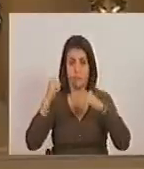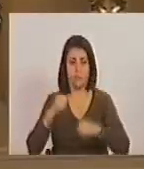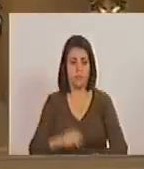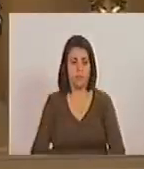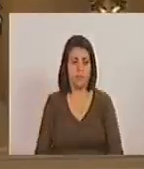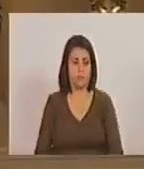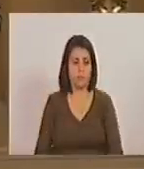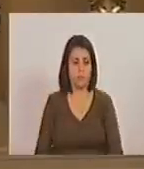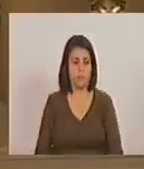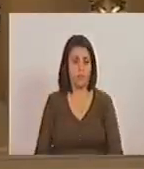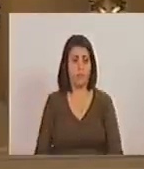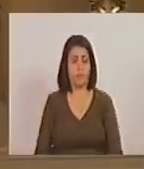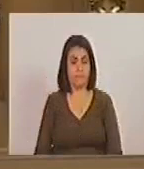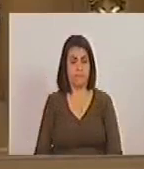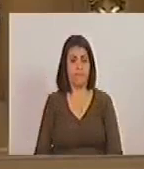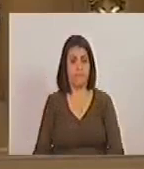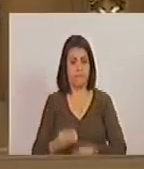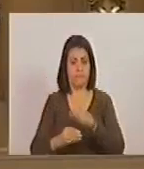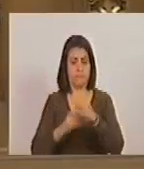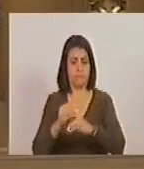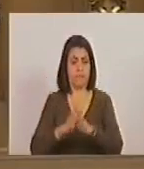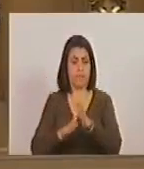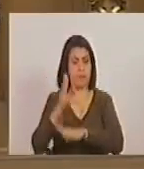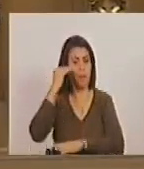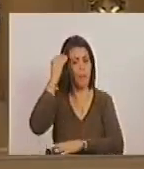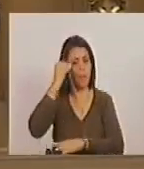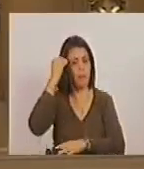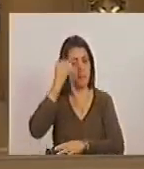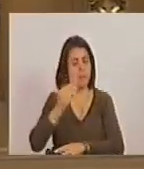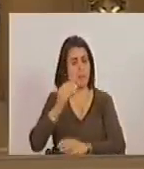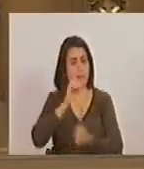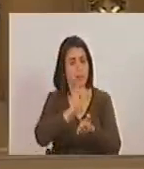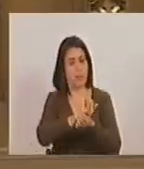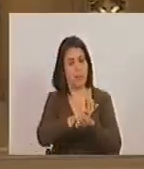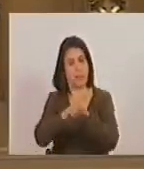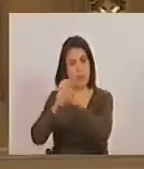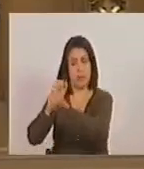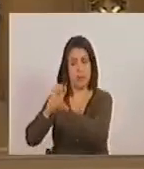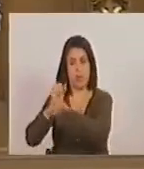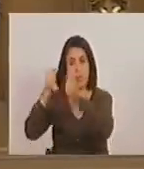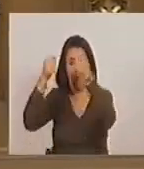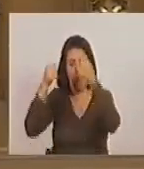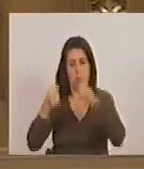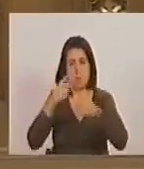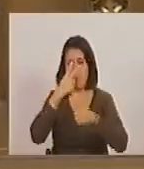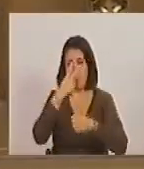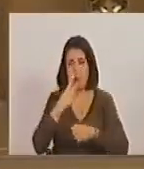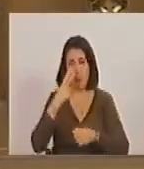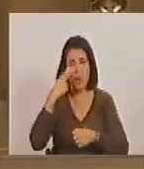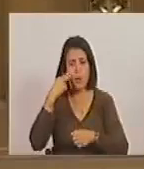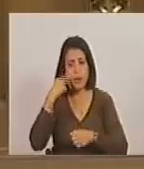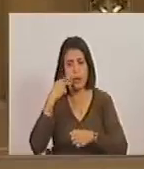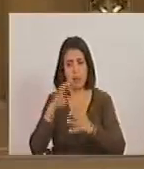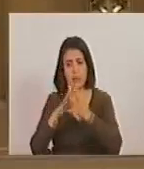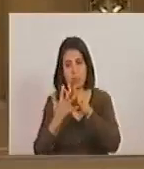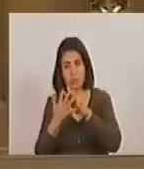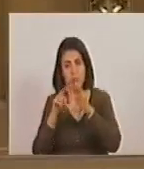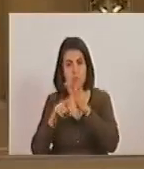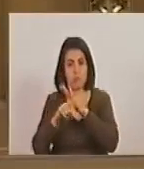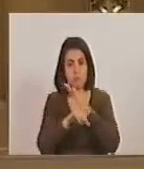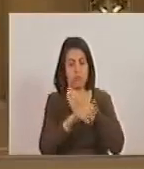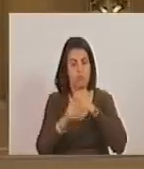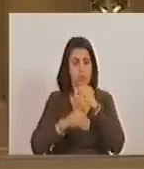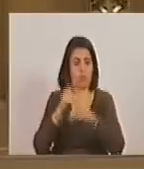jueces desclasados siguen pensando que la cárcel es para los pobres y los negros de los barrios, camarada, de los asentamientos